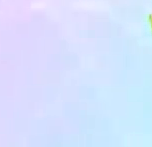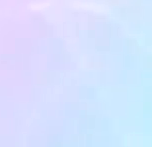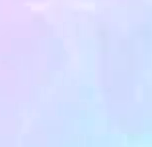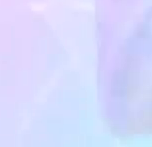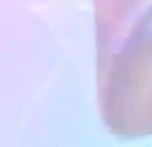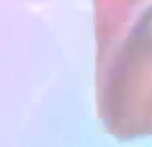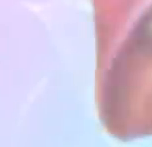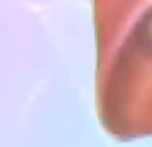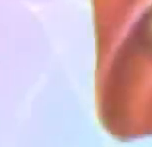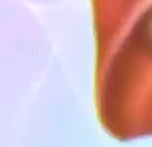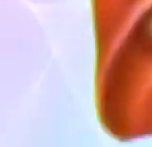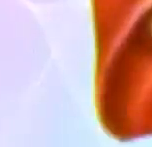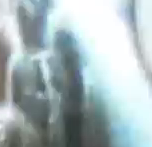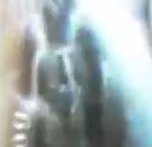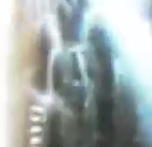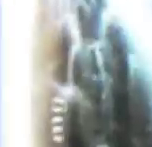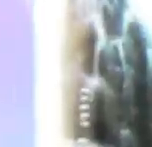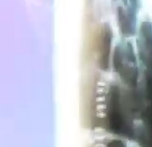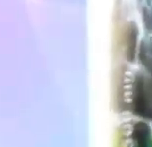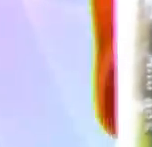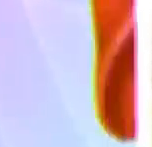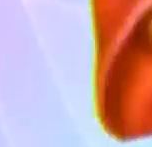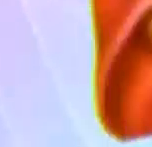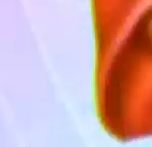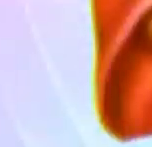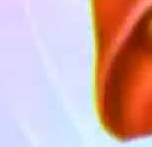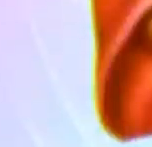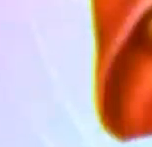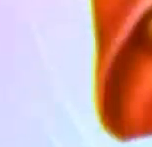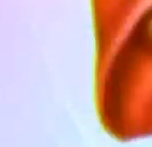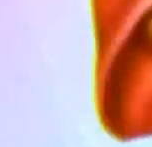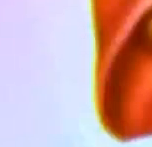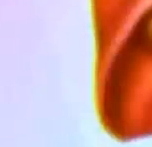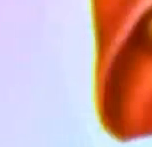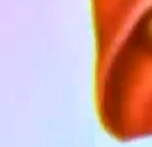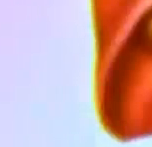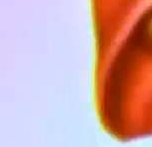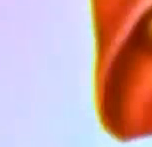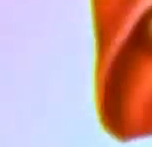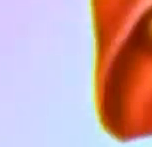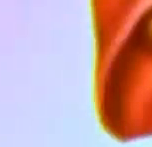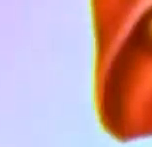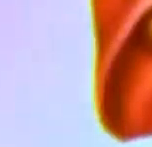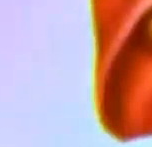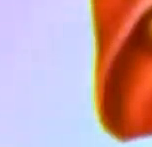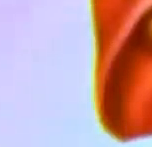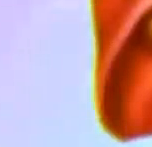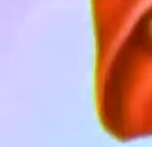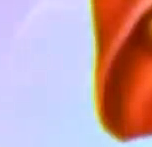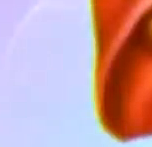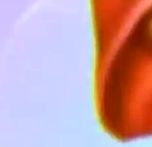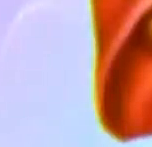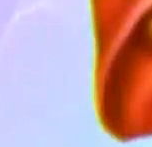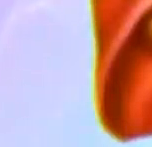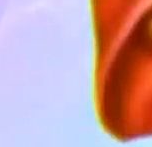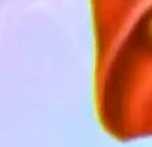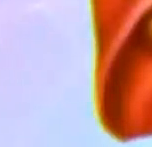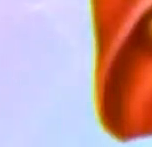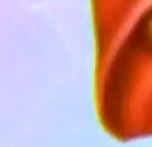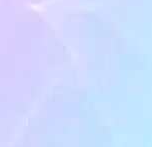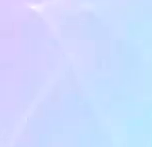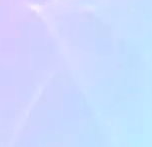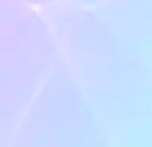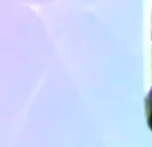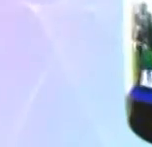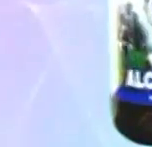sale alcagrás. Y este es el hígado, y para él, alcagrás. A la alcachofa le hemos agregado silimarina para potenciar las capacidades de funcionamiento